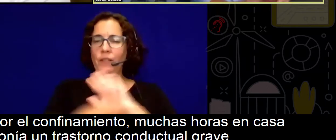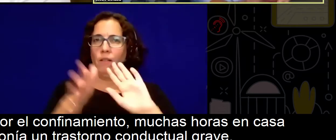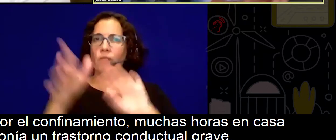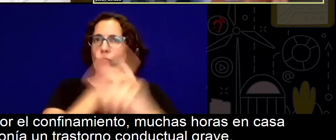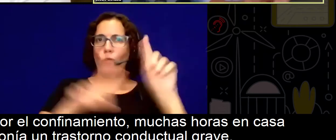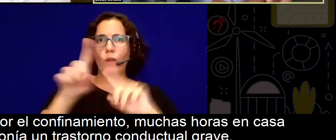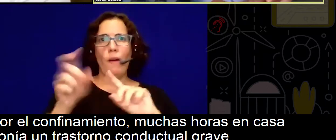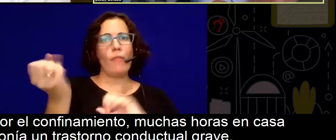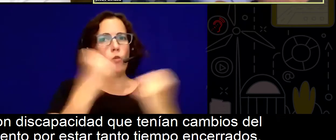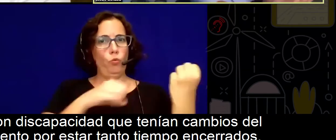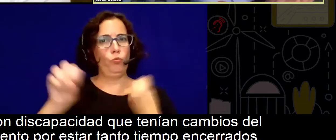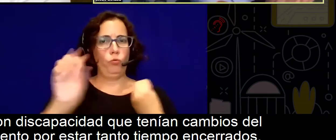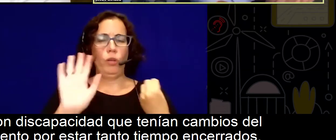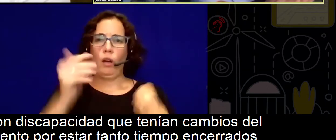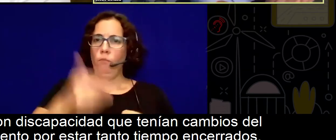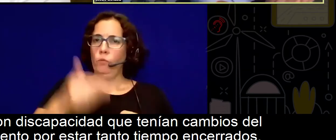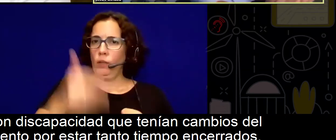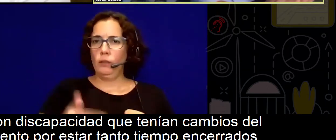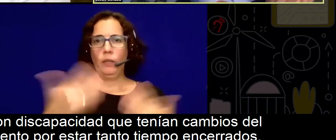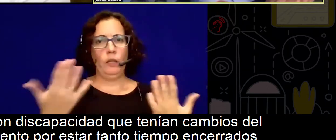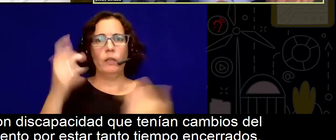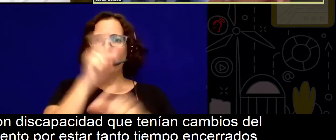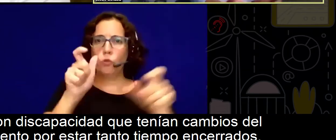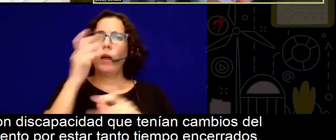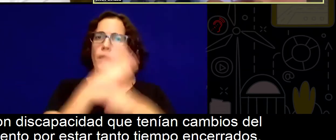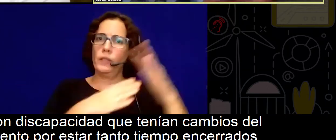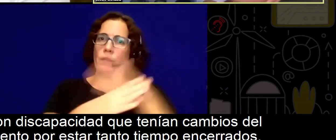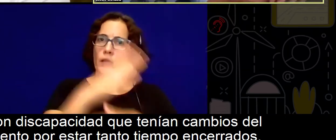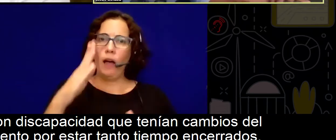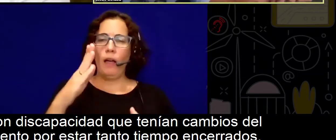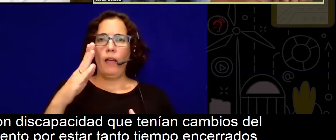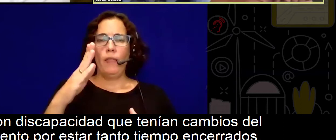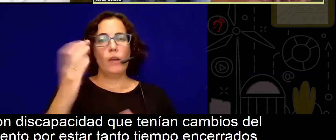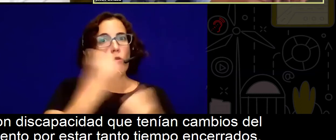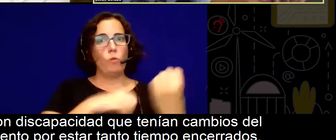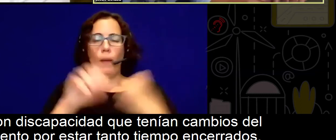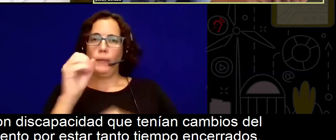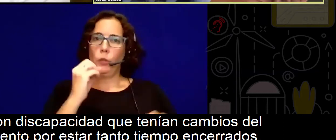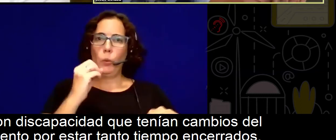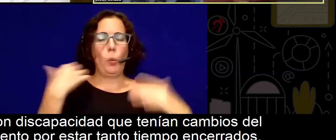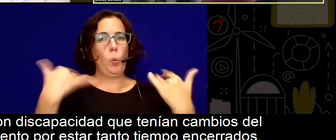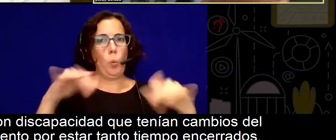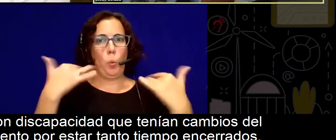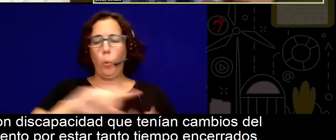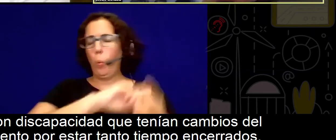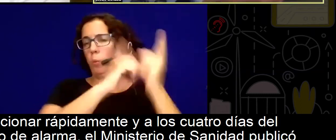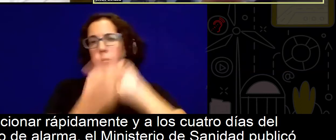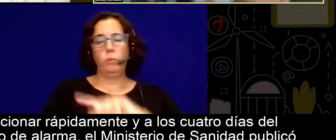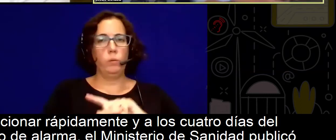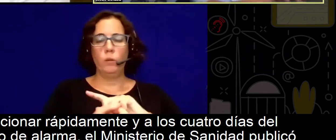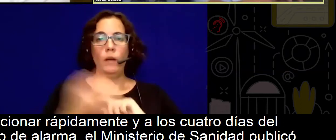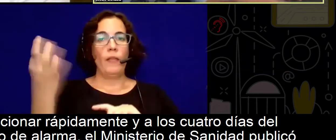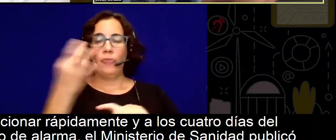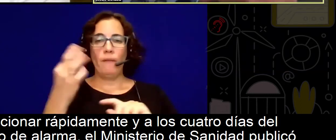conductual grave, personas con discapacidad que tenían cambios del comportamiento por estar tanto tiempo encerrados, pues hubo que hacer y